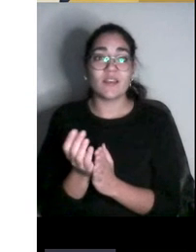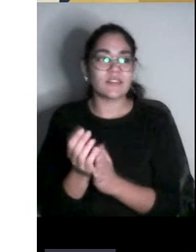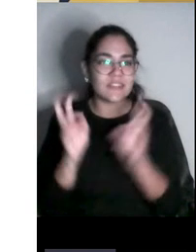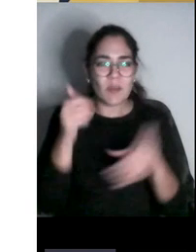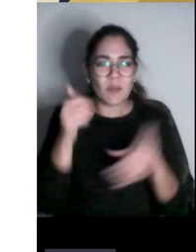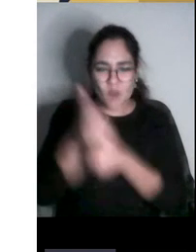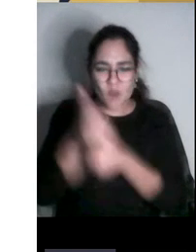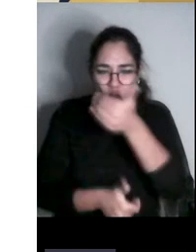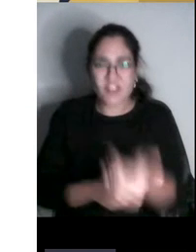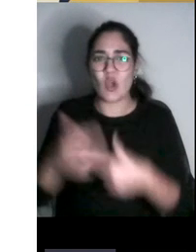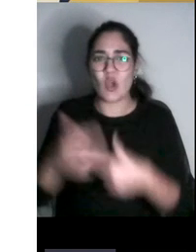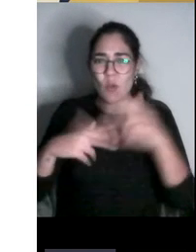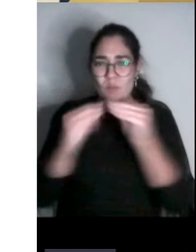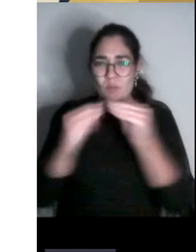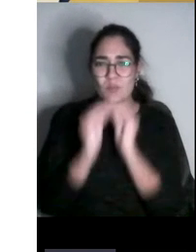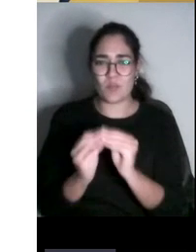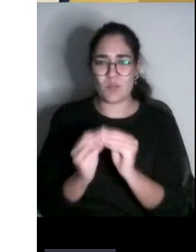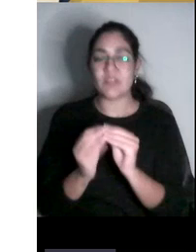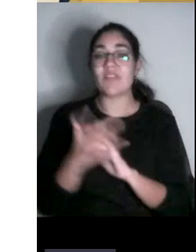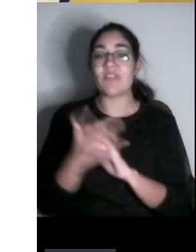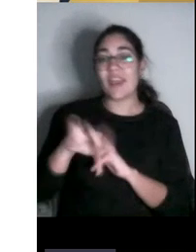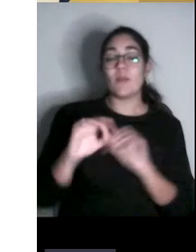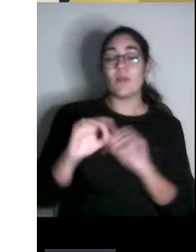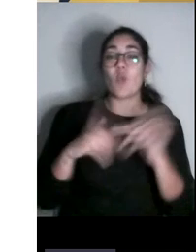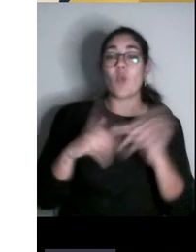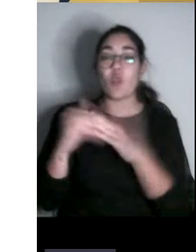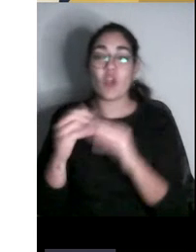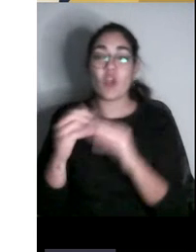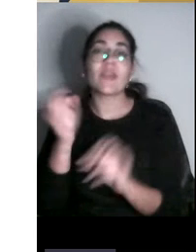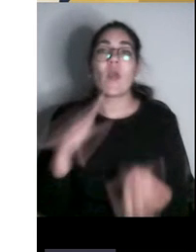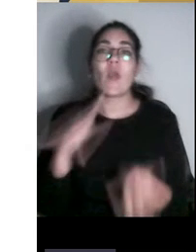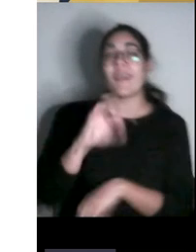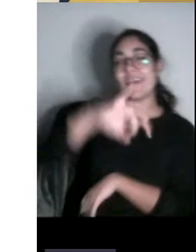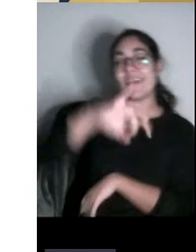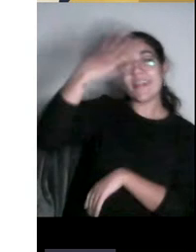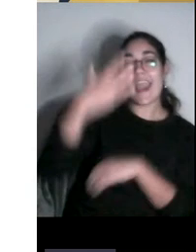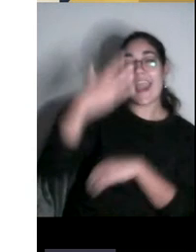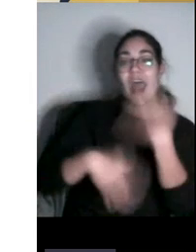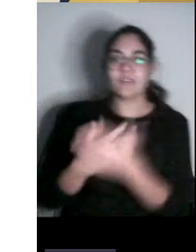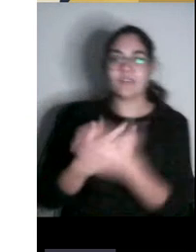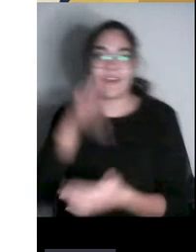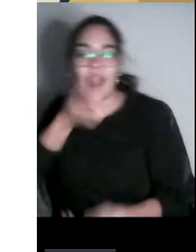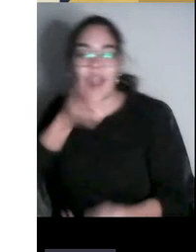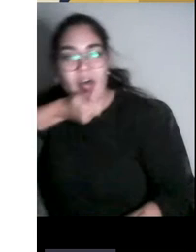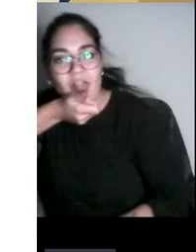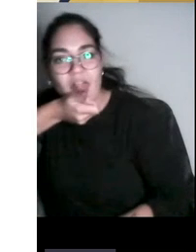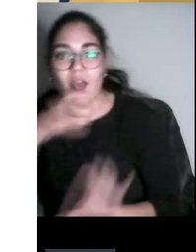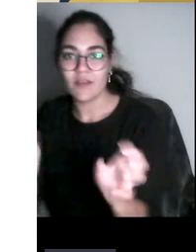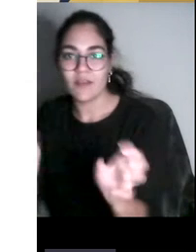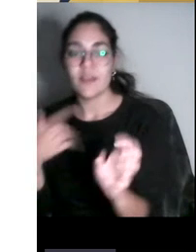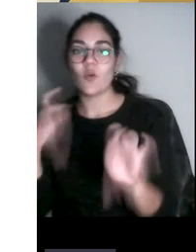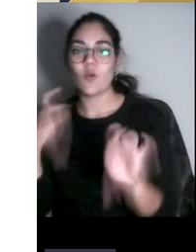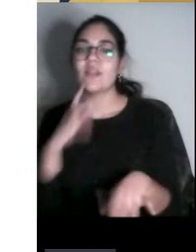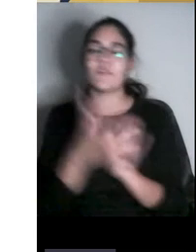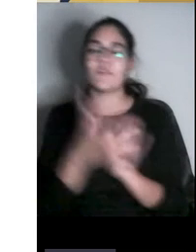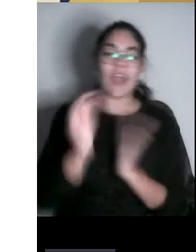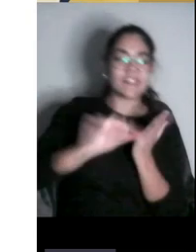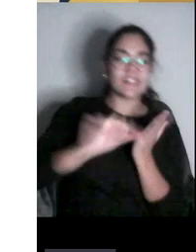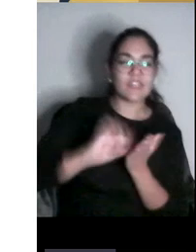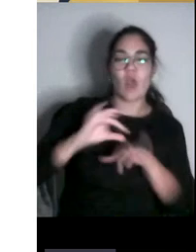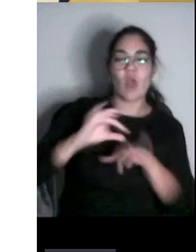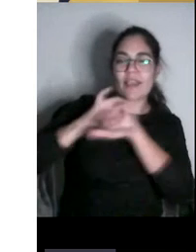de producción radiofónica desde la idea hasta la post-producción pasando por la grabación la escritura del guión la realización